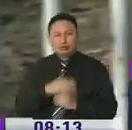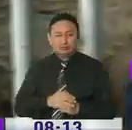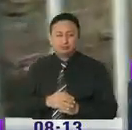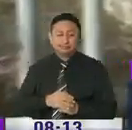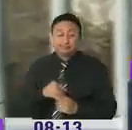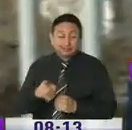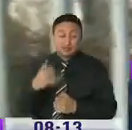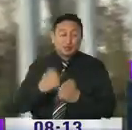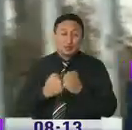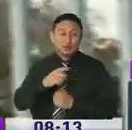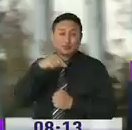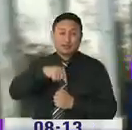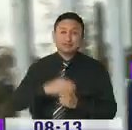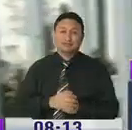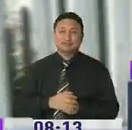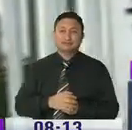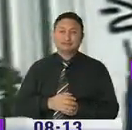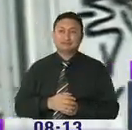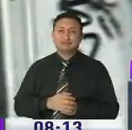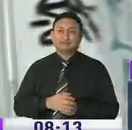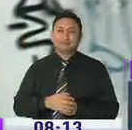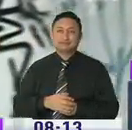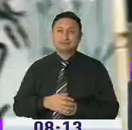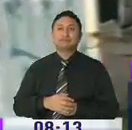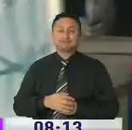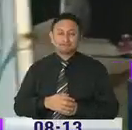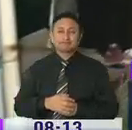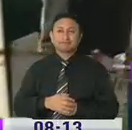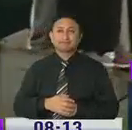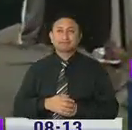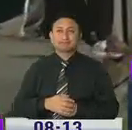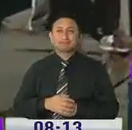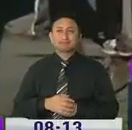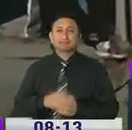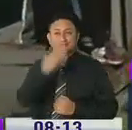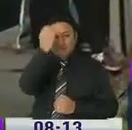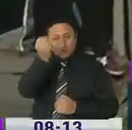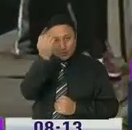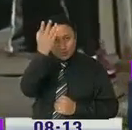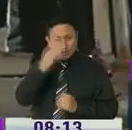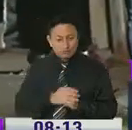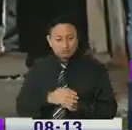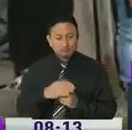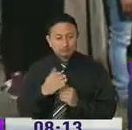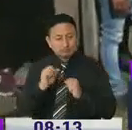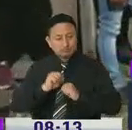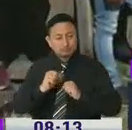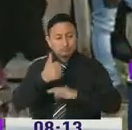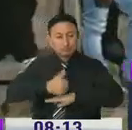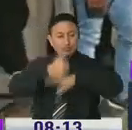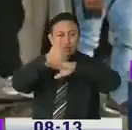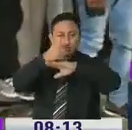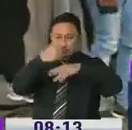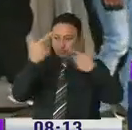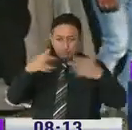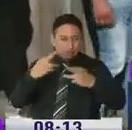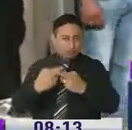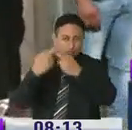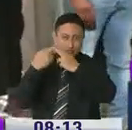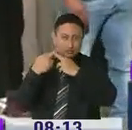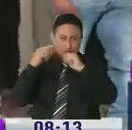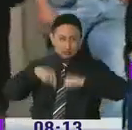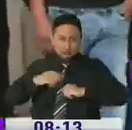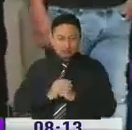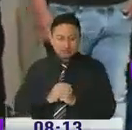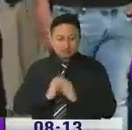uno de los conflictos que también hay, ¿no? Así es, señorita, buenos días. Nosotros pedimos comedidamente a la autoridad competente